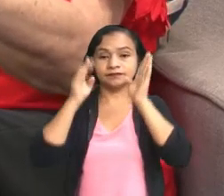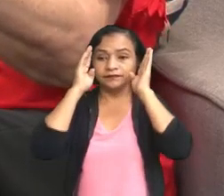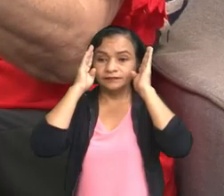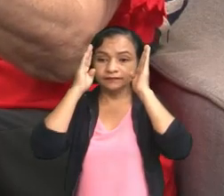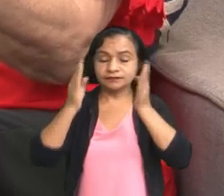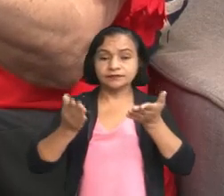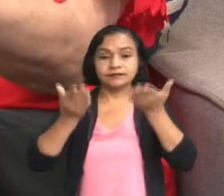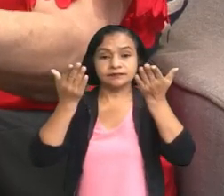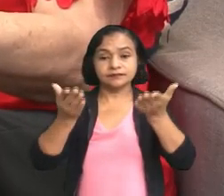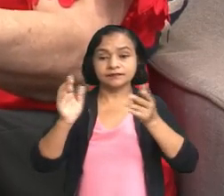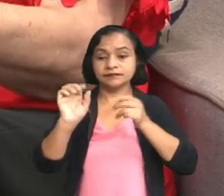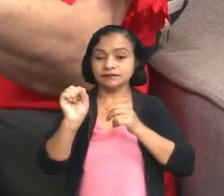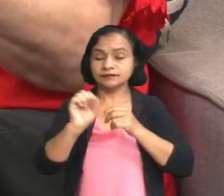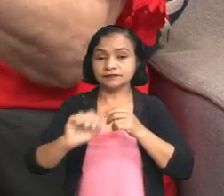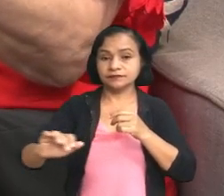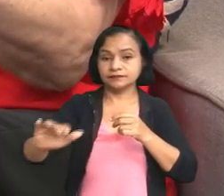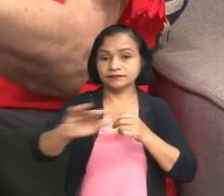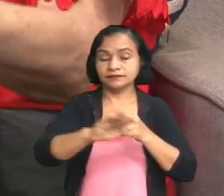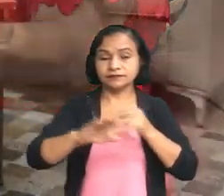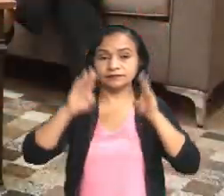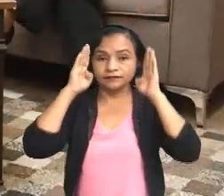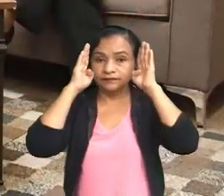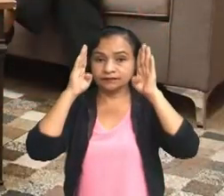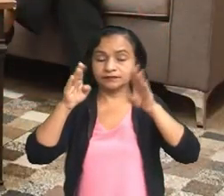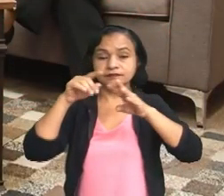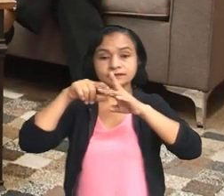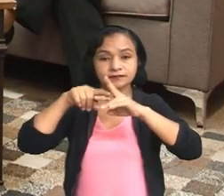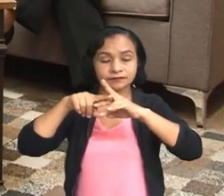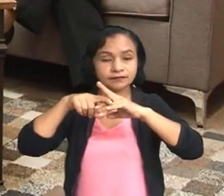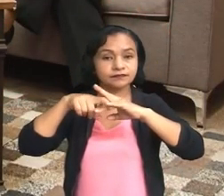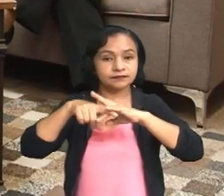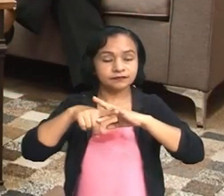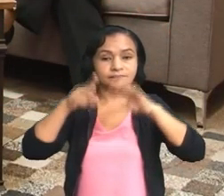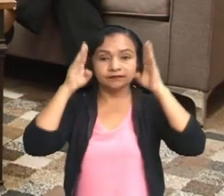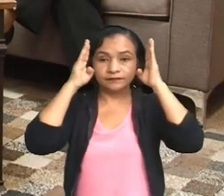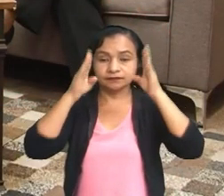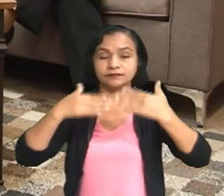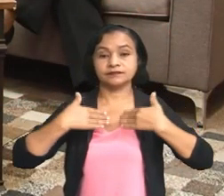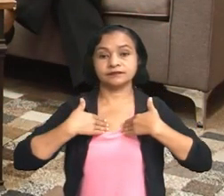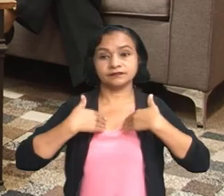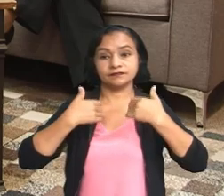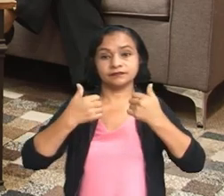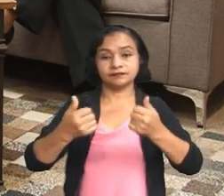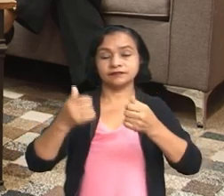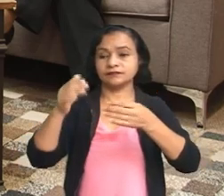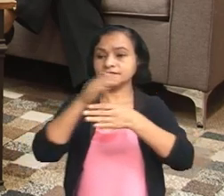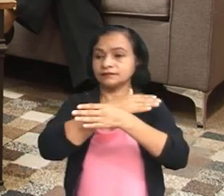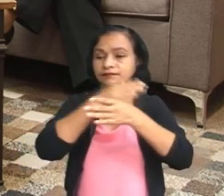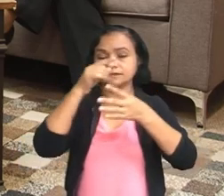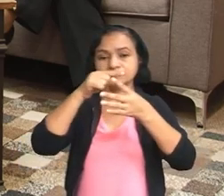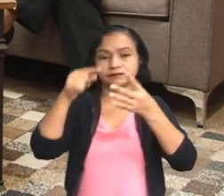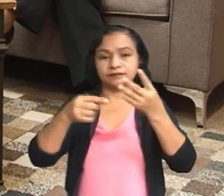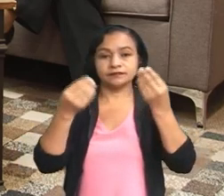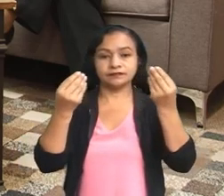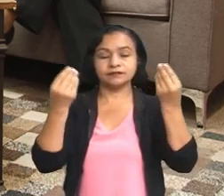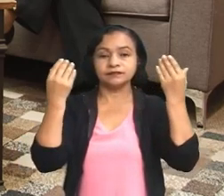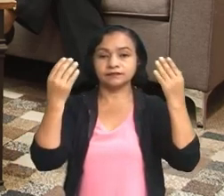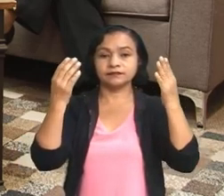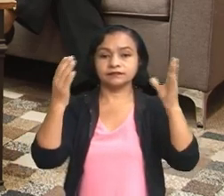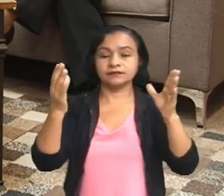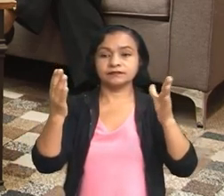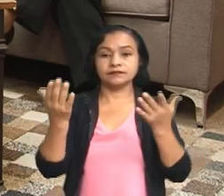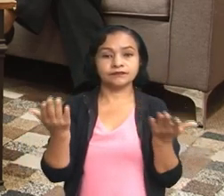atención social, la atención psicológica, atención en salud y etcétera, ¿verdad? Un sinnúmero de cosas